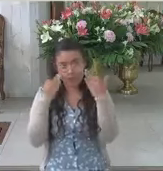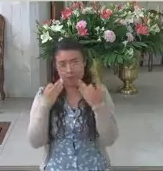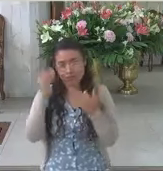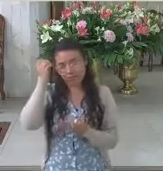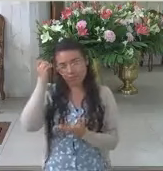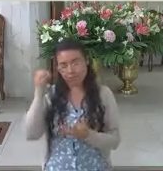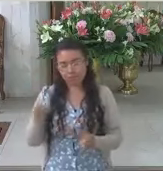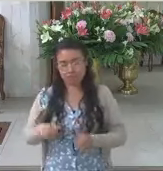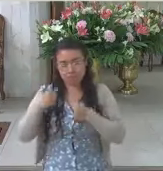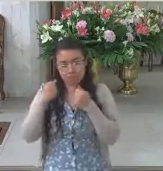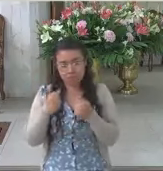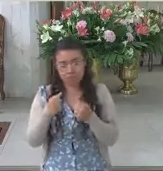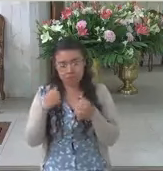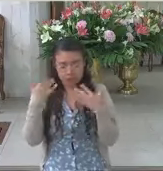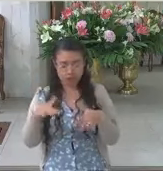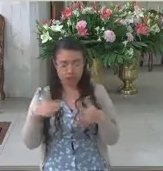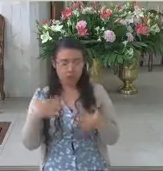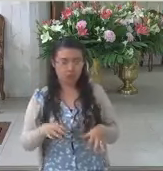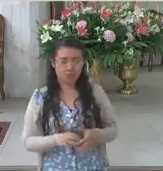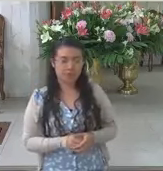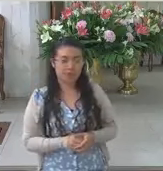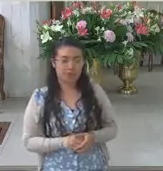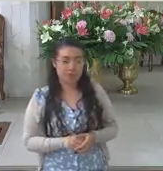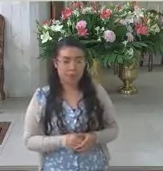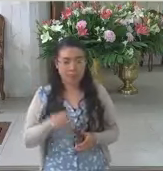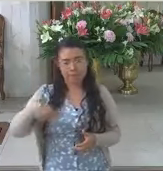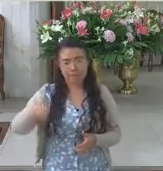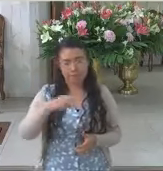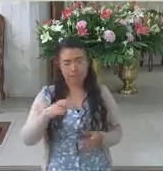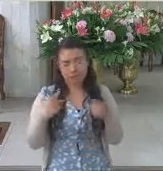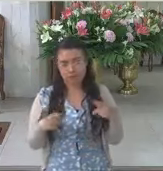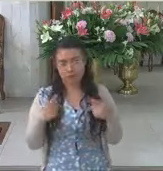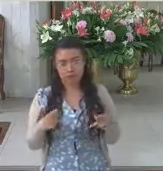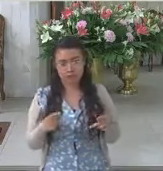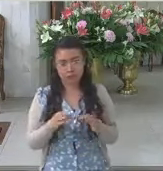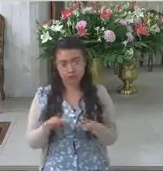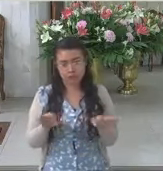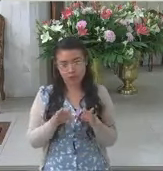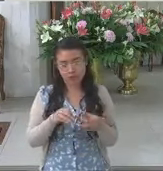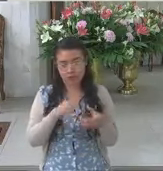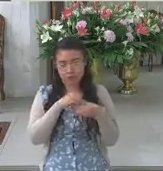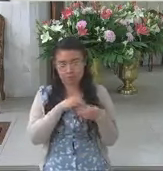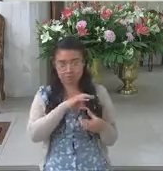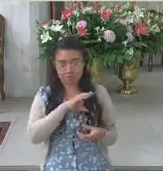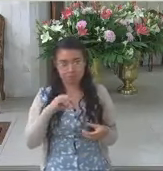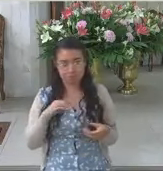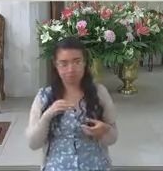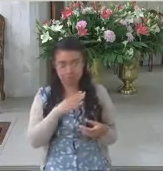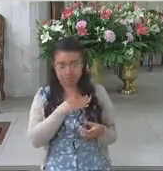buen soldado sabe esperar el momento adecuado para la batalla un buen soldado se